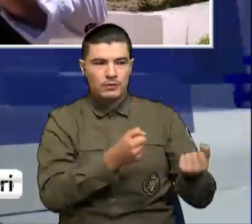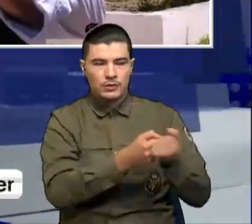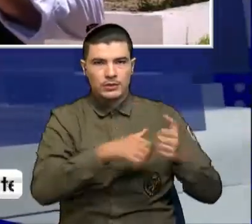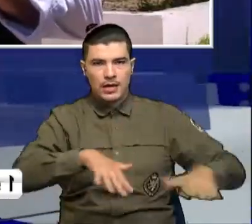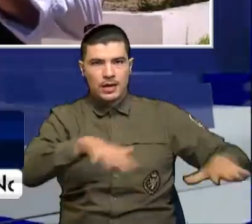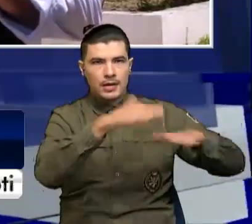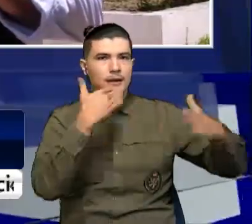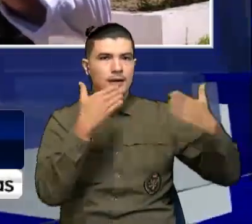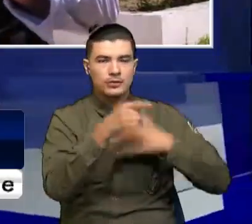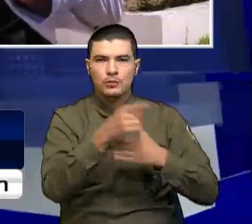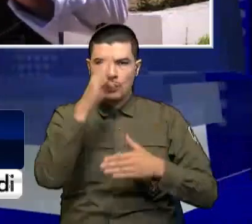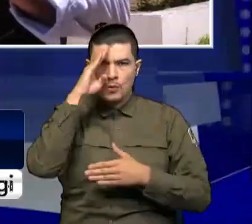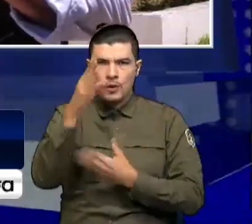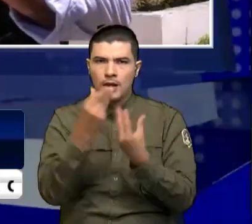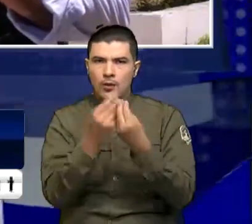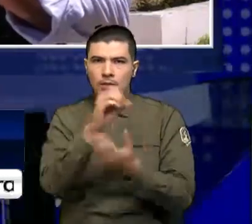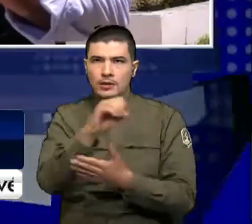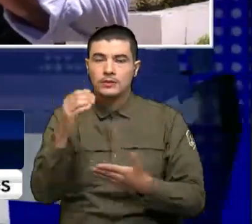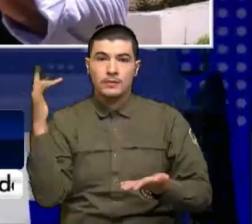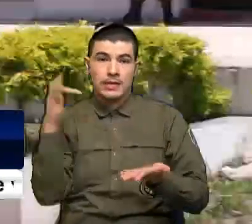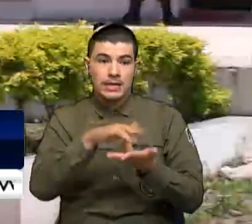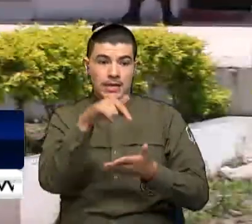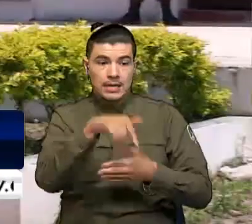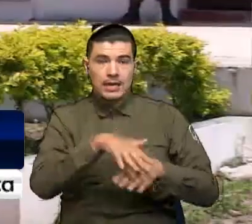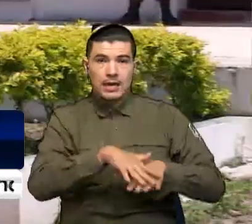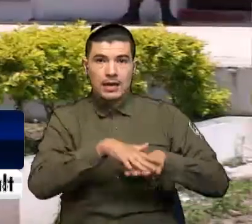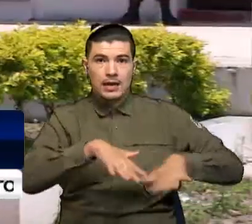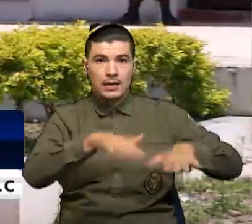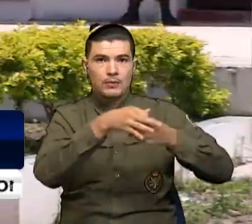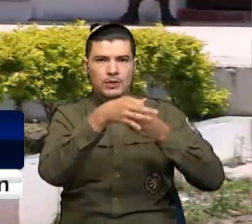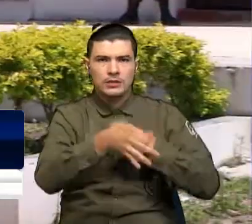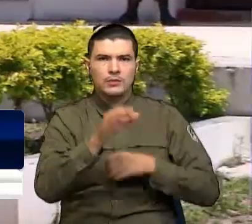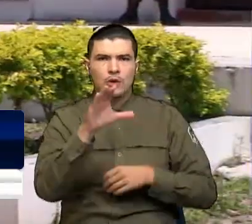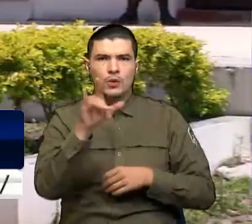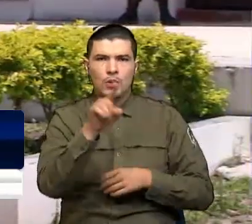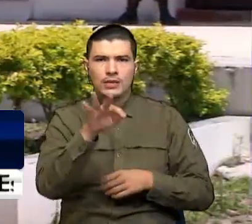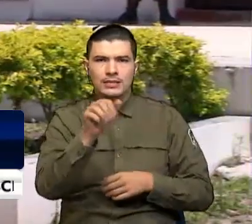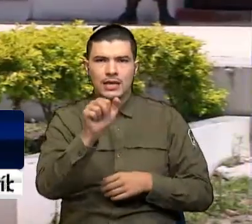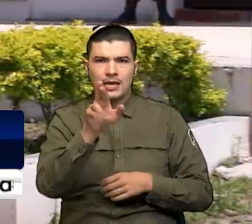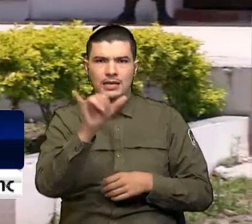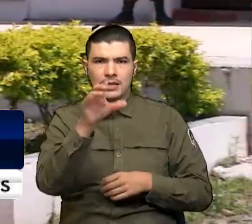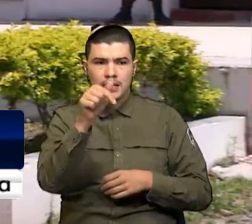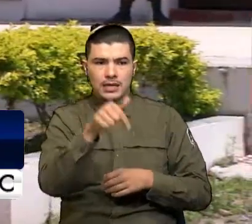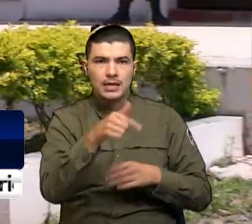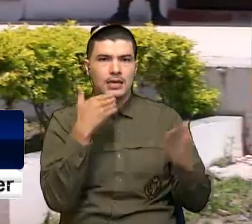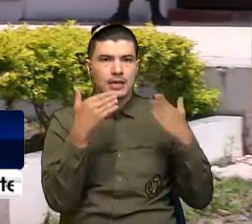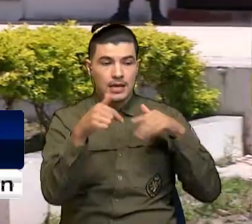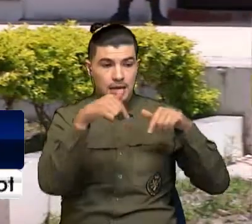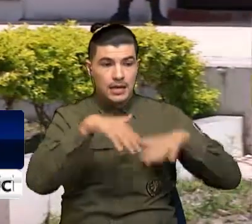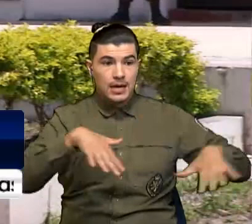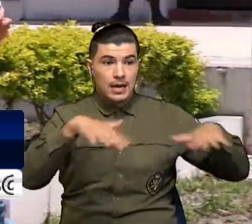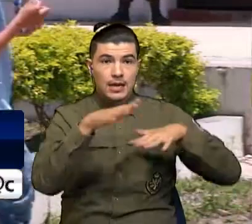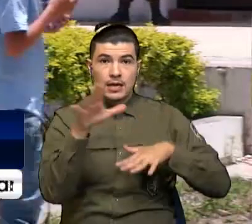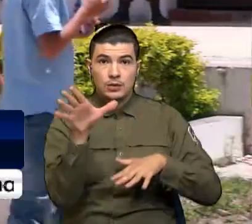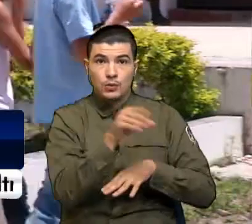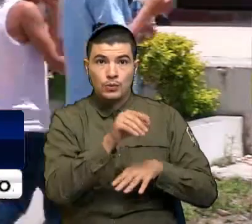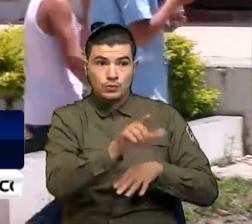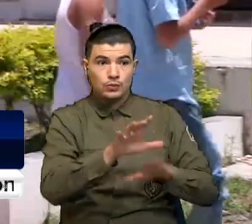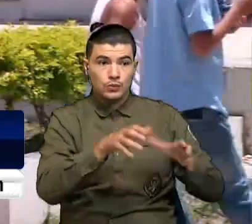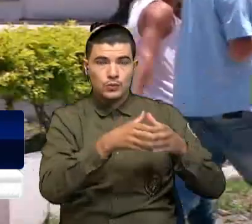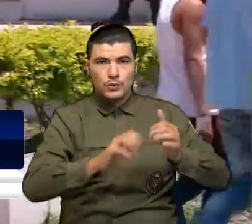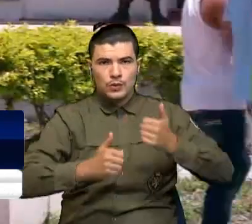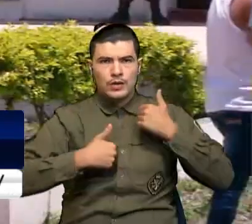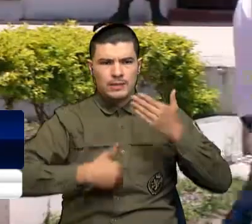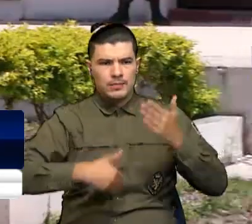hola compañeros muy buenas tardes llegamos hasta aquí hasta el corregimiento de cuesta rica del municipio de rionegro aquí la quinta delgada puso en práctica